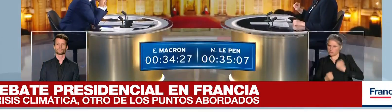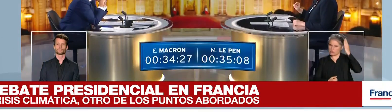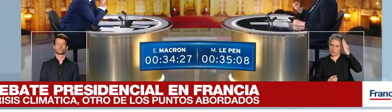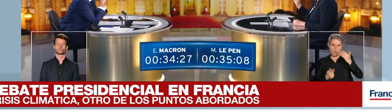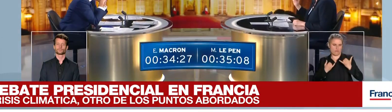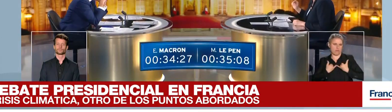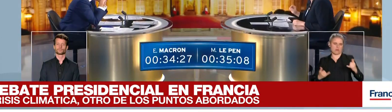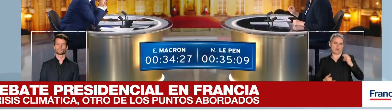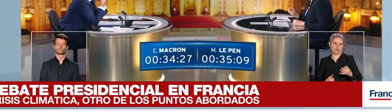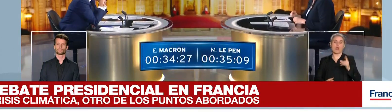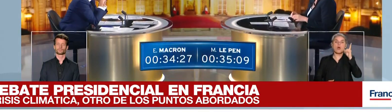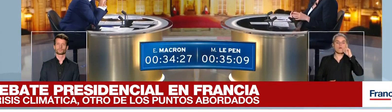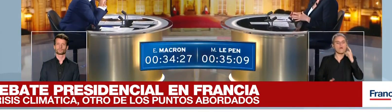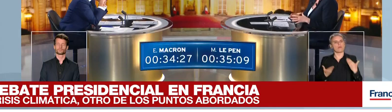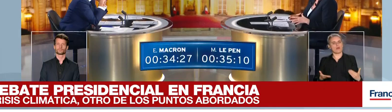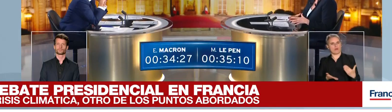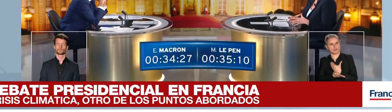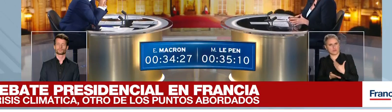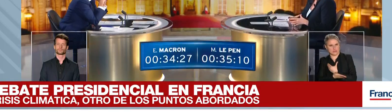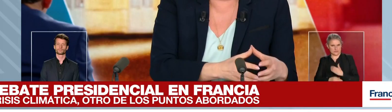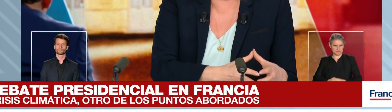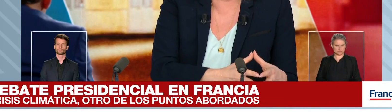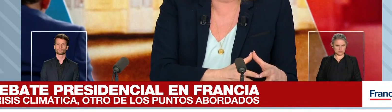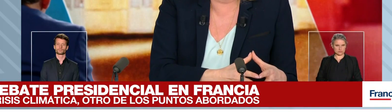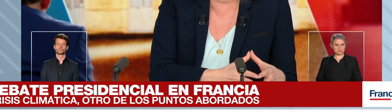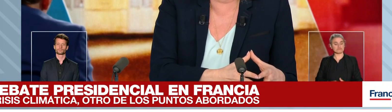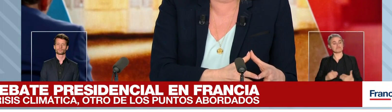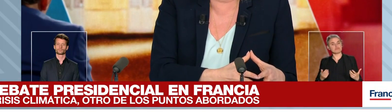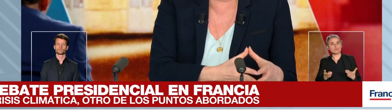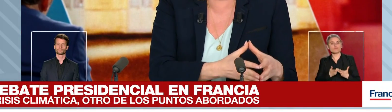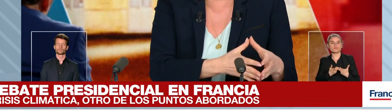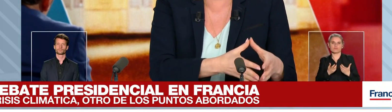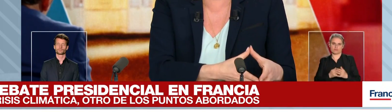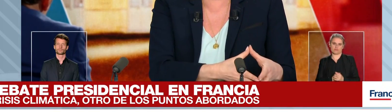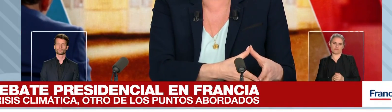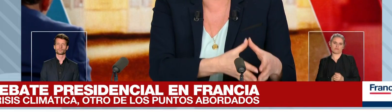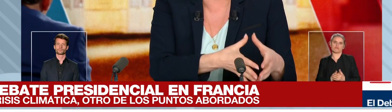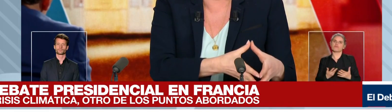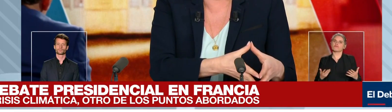animales. Porque cuando se aceptan circuitos que hacen que